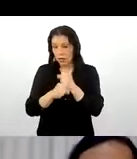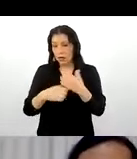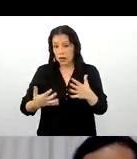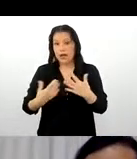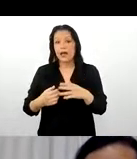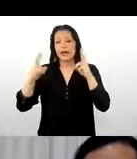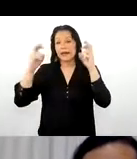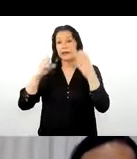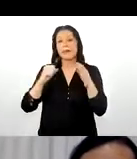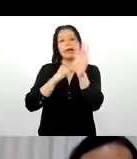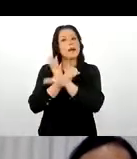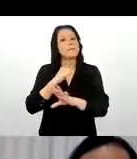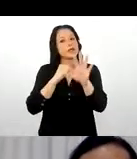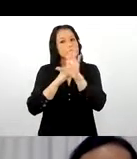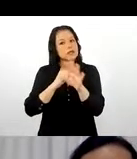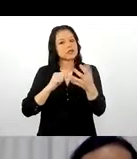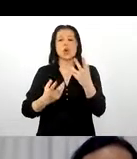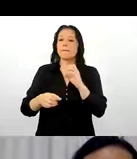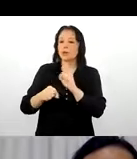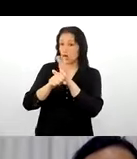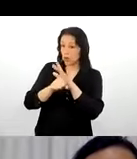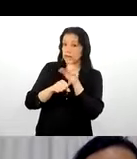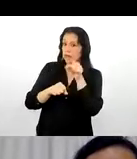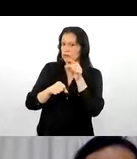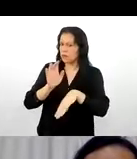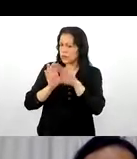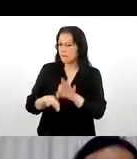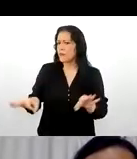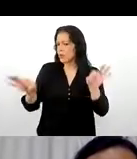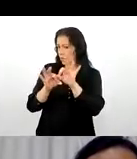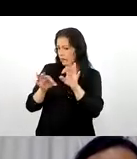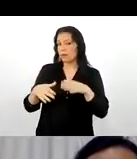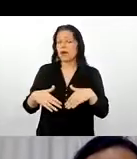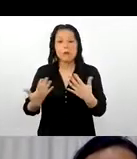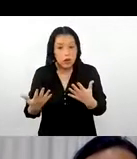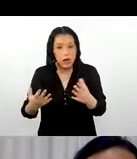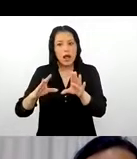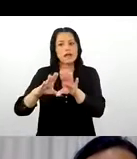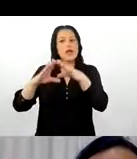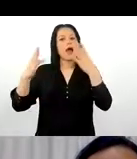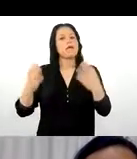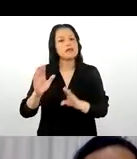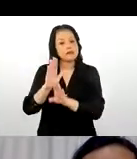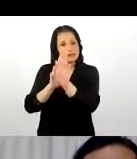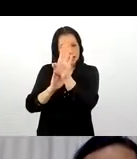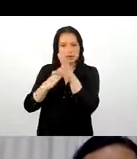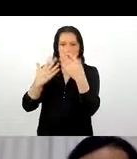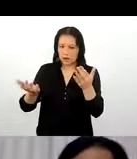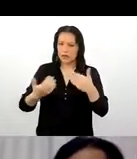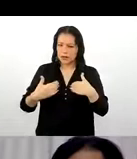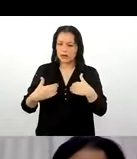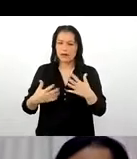de la bioseguridad es un factor bastante importante para poder lograr que se reactive, ¿no? Ya tenemos